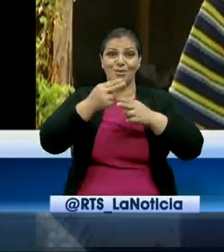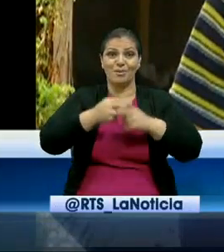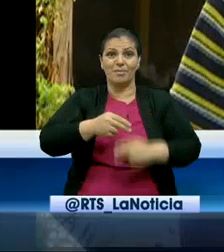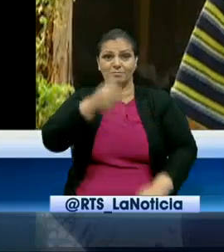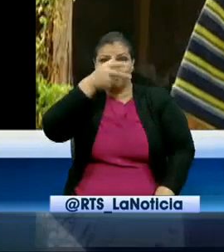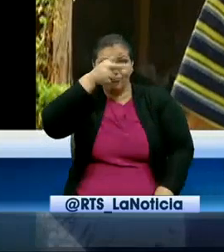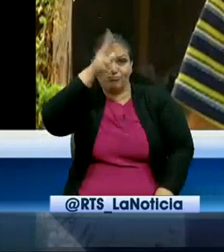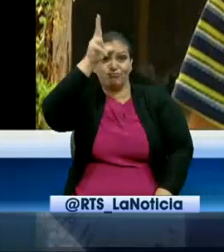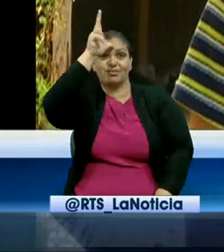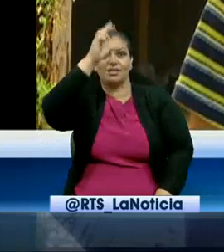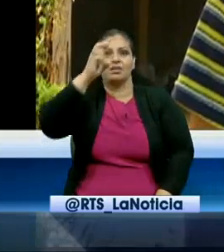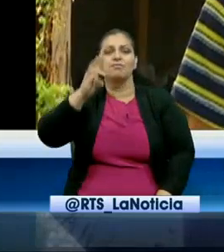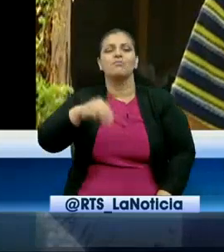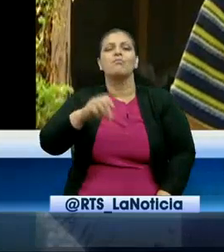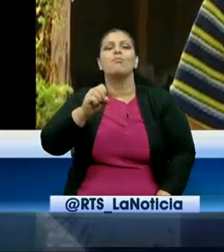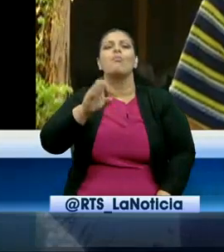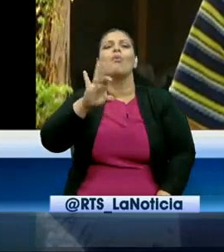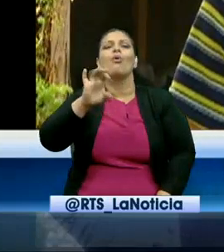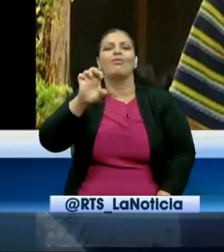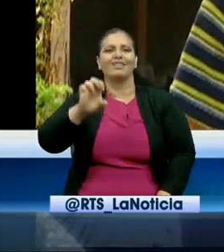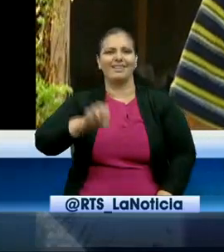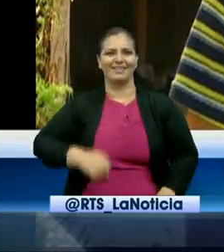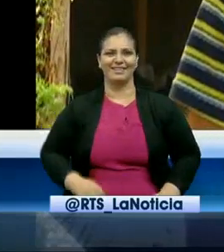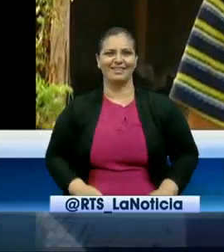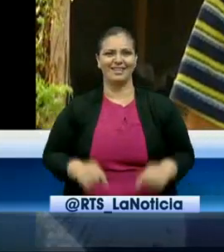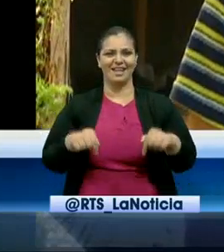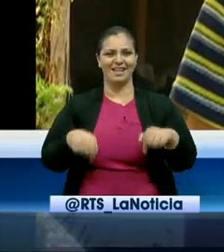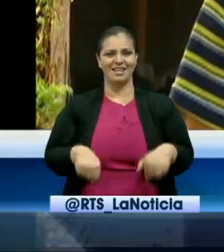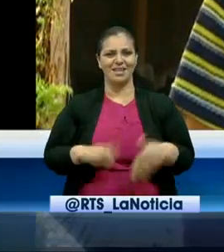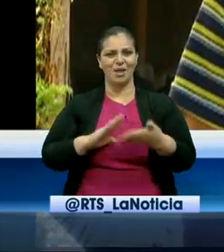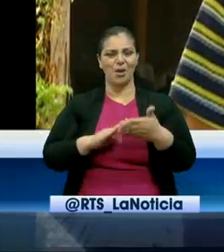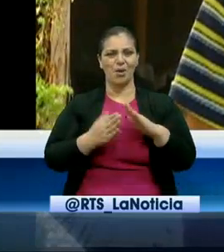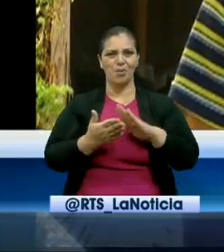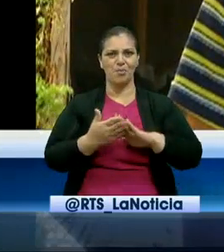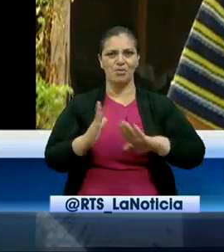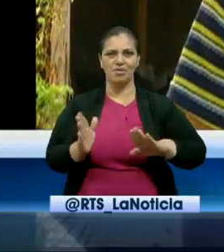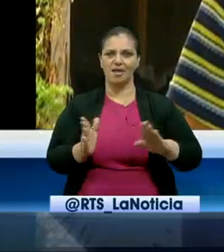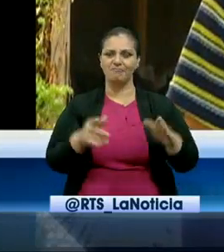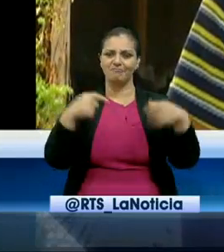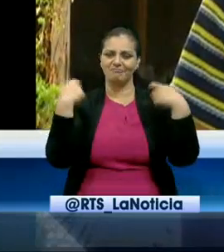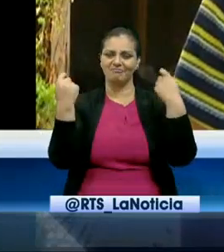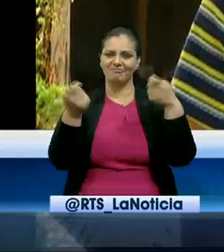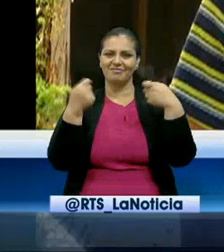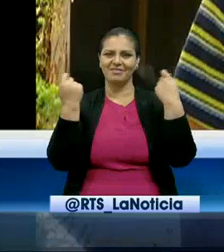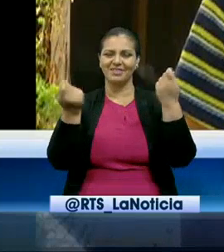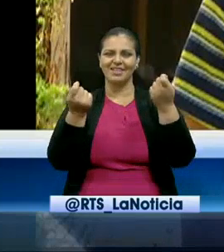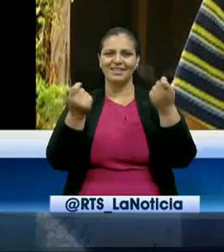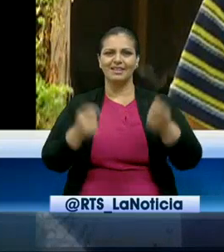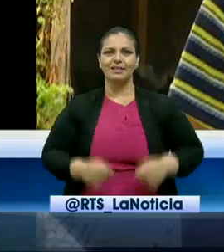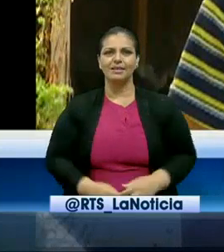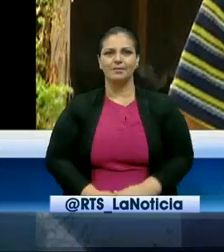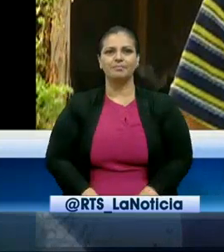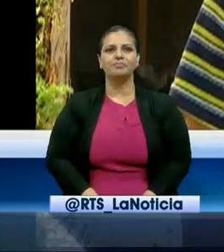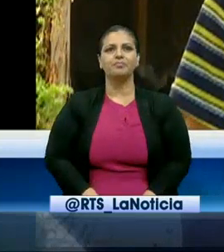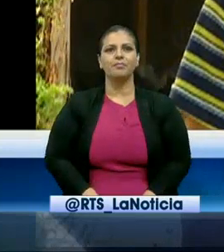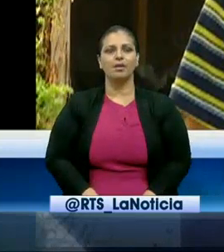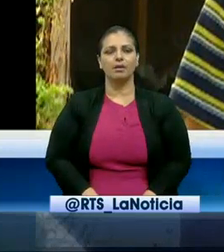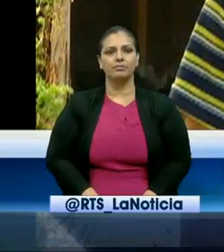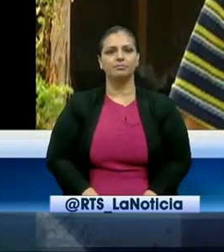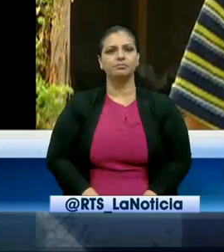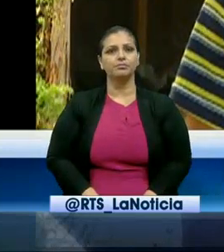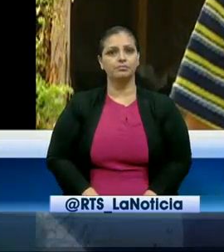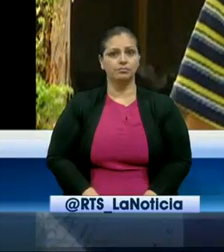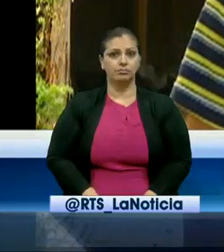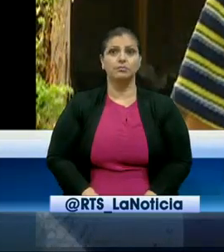las fiestas del señor capitán, que antiguamente se hacía aquí en la comuna Lumisí. Como decían los antiguos, solamente los que tenían